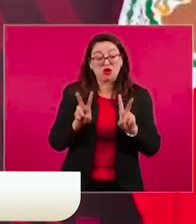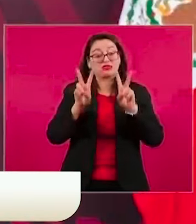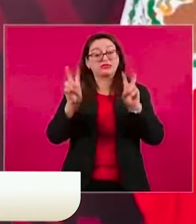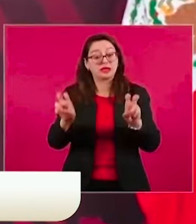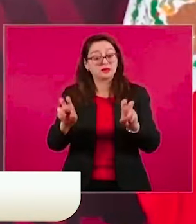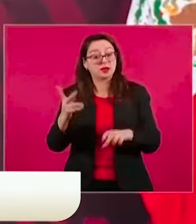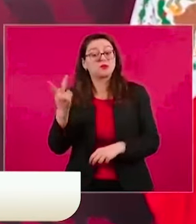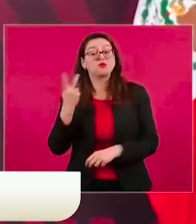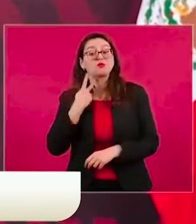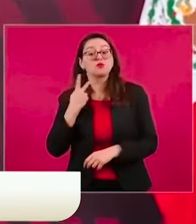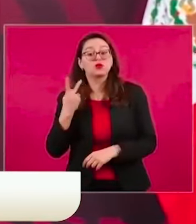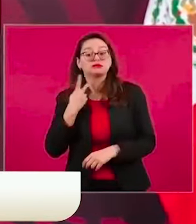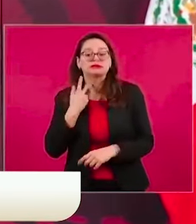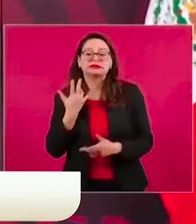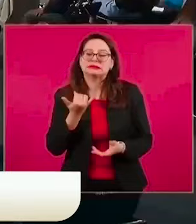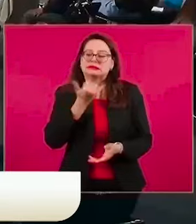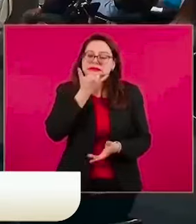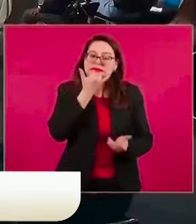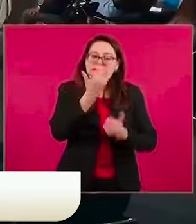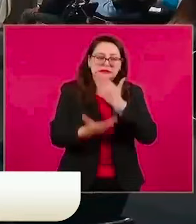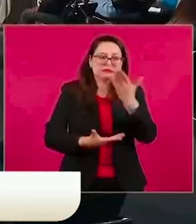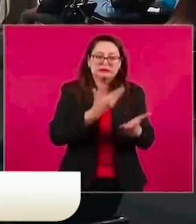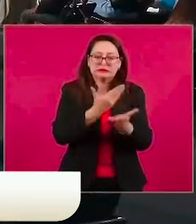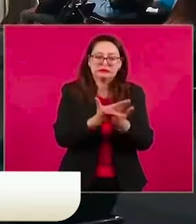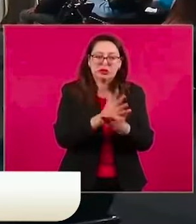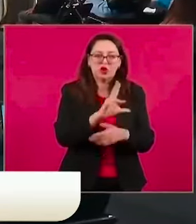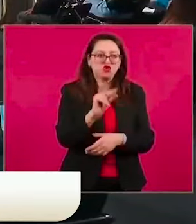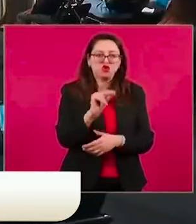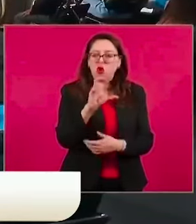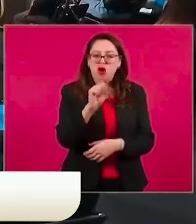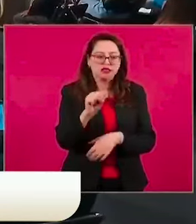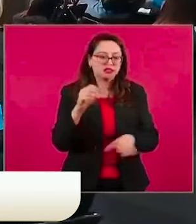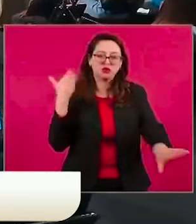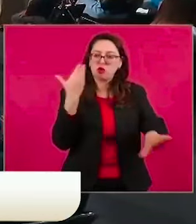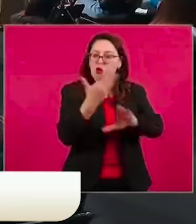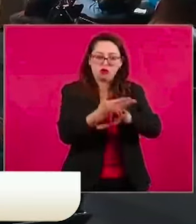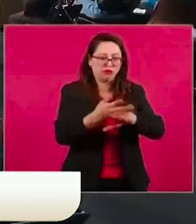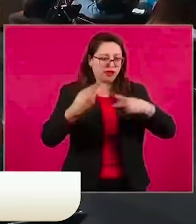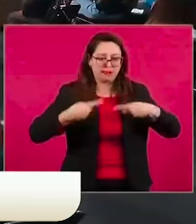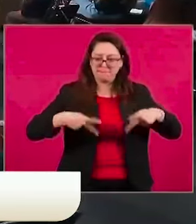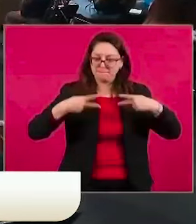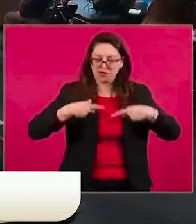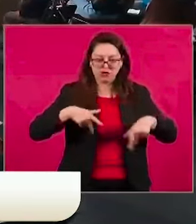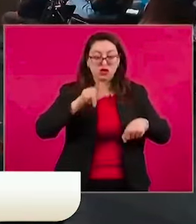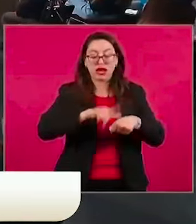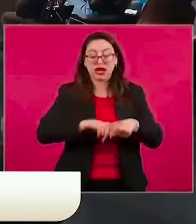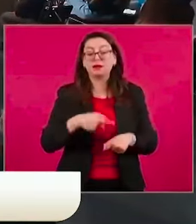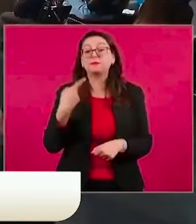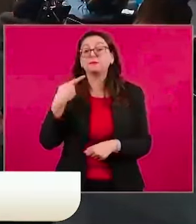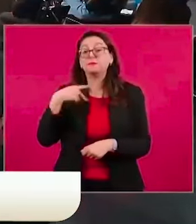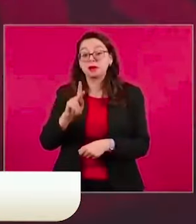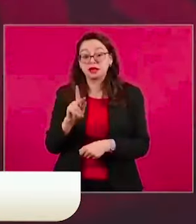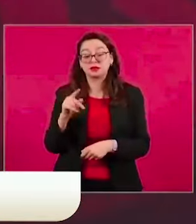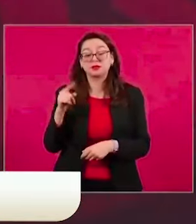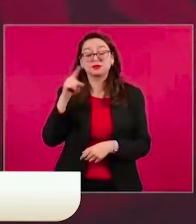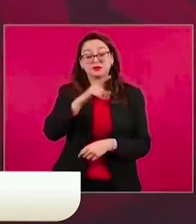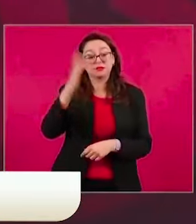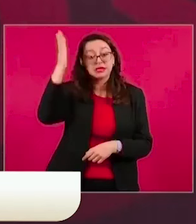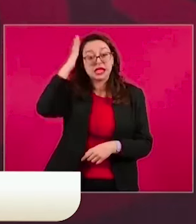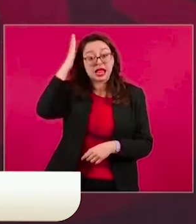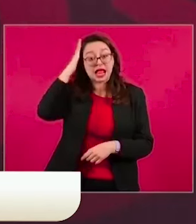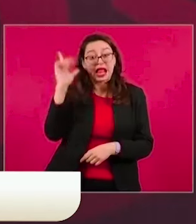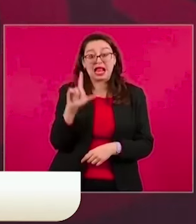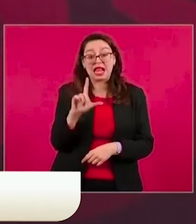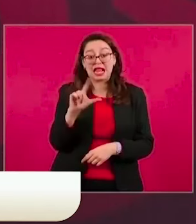que ofrecer disculpas elor que era gerente del ala se